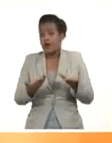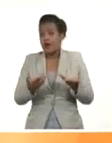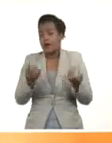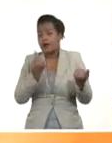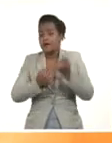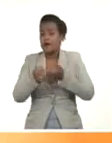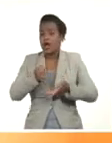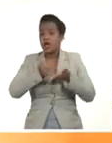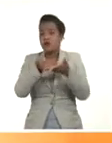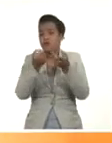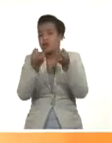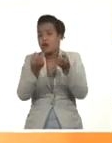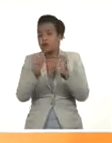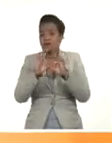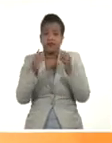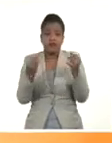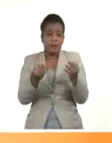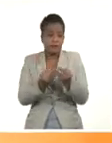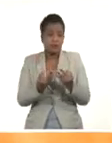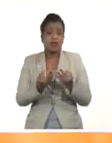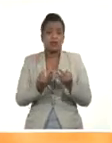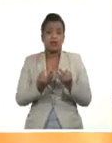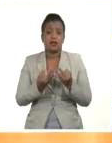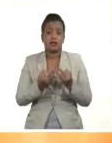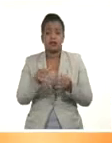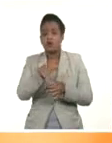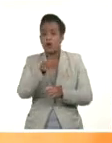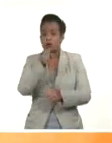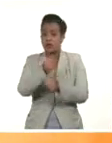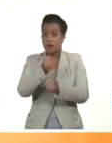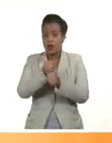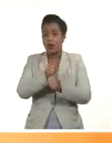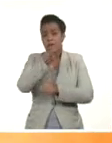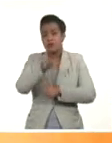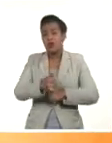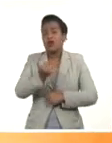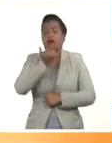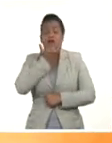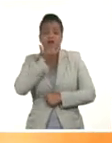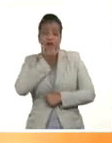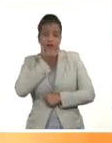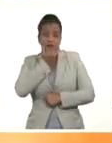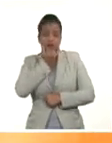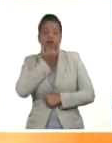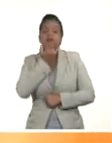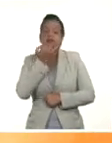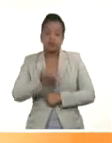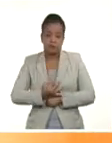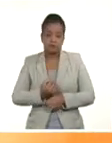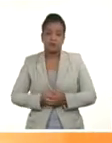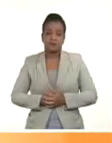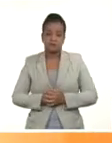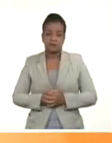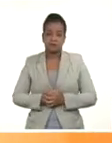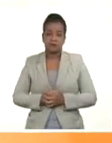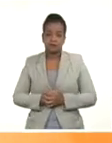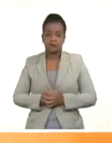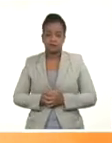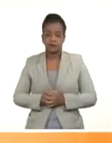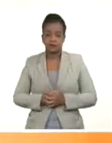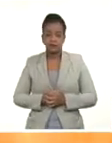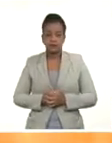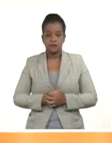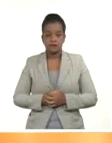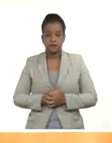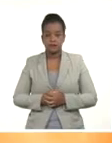apoyar tanto a las familias como a los trabajadores, a las personas afectadas en este siniestro. El primer secretario del partido